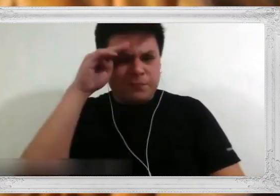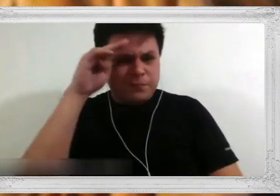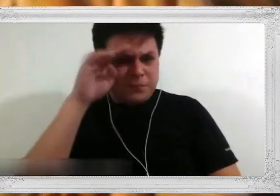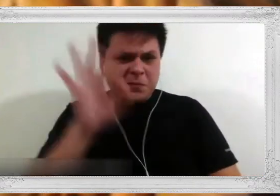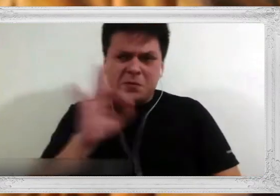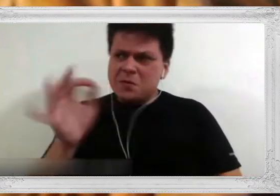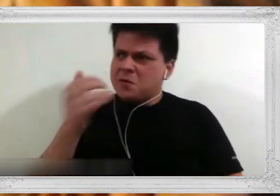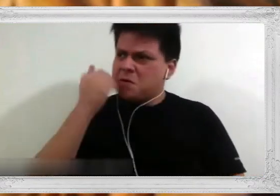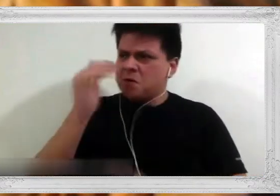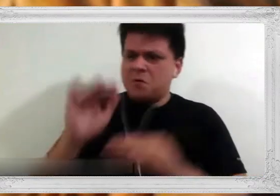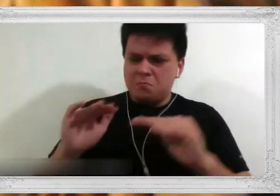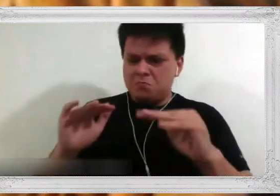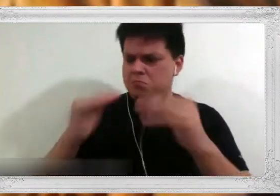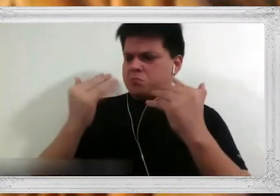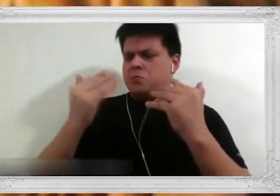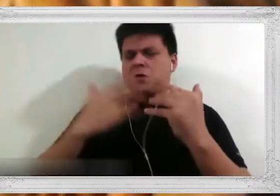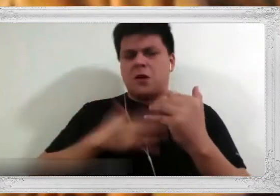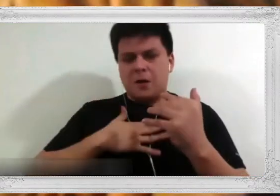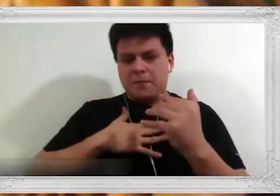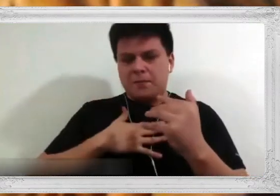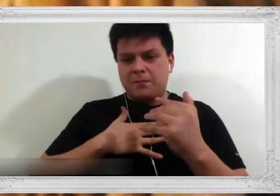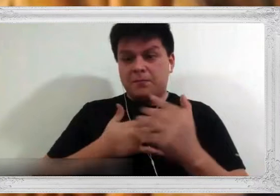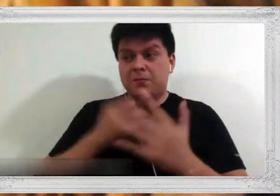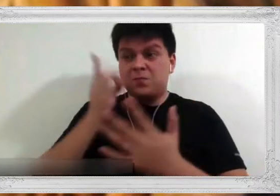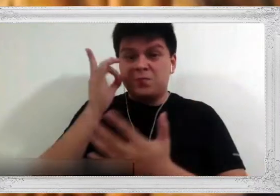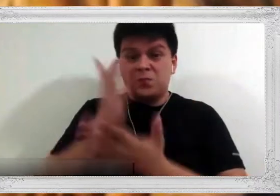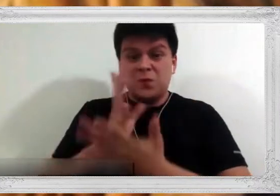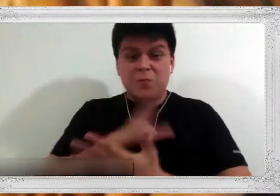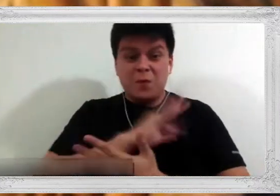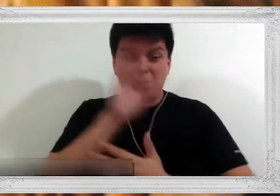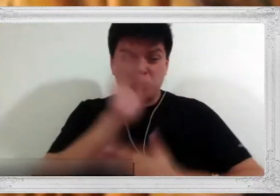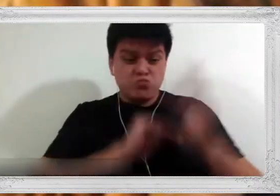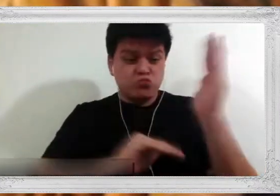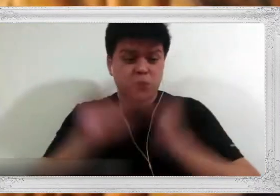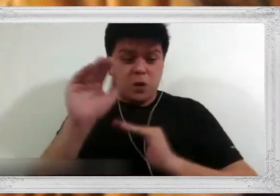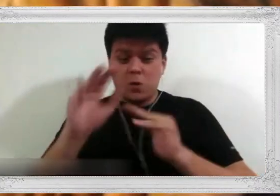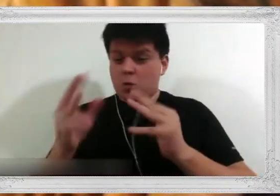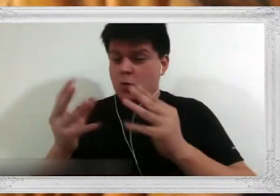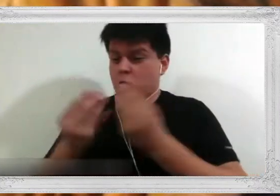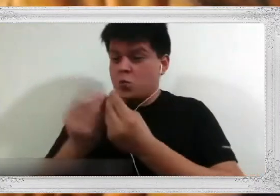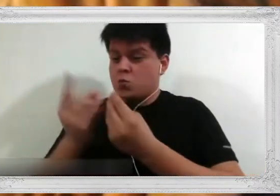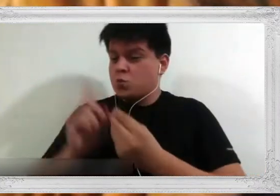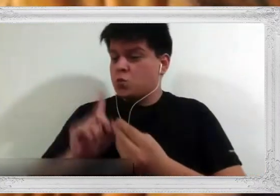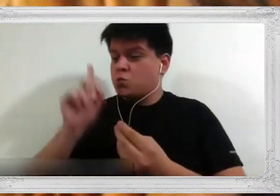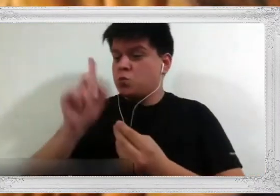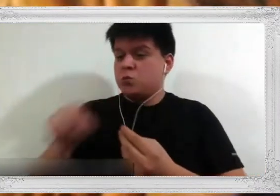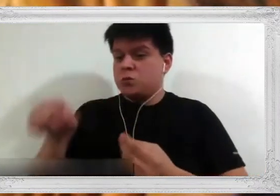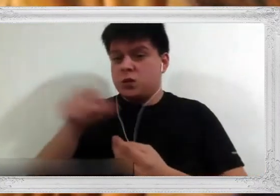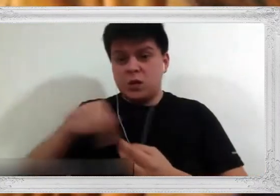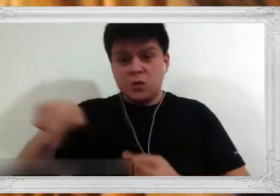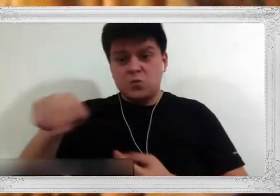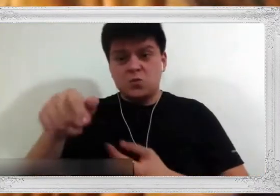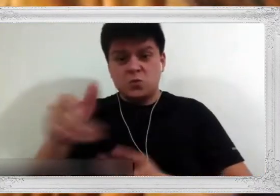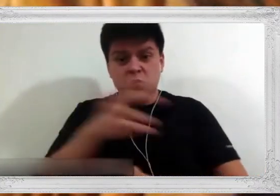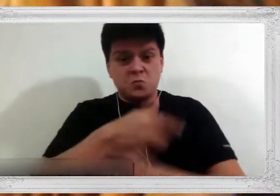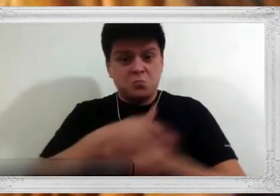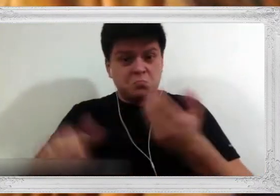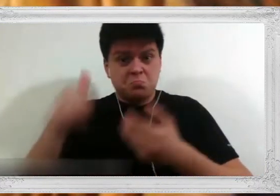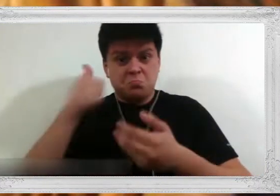encontrarla más que al lado de esa persona excepcional con la que compartían toda la vida y cada jornada.